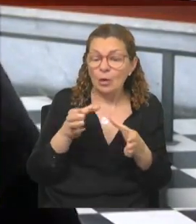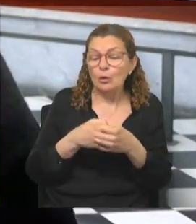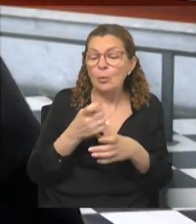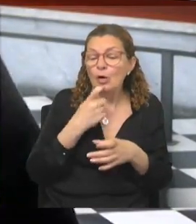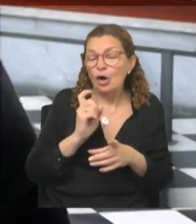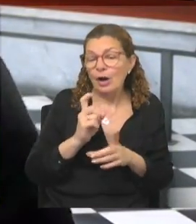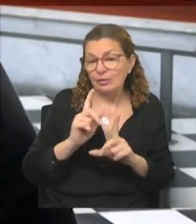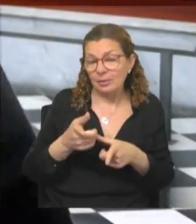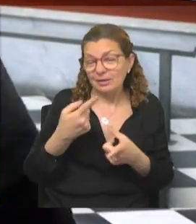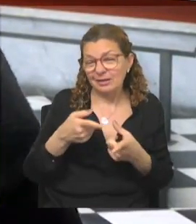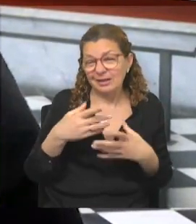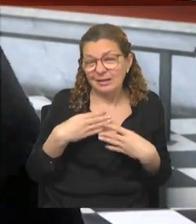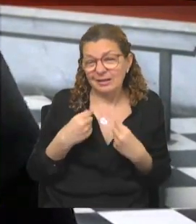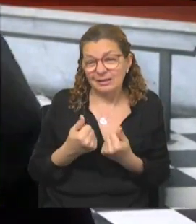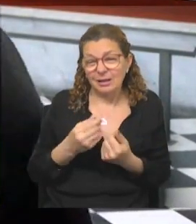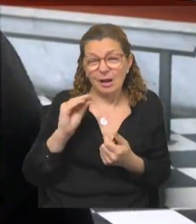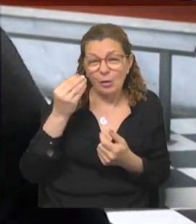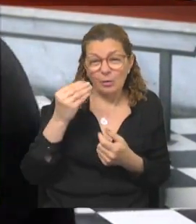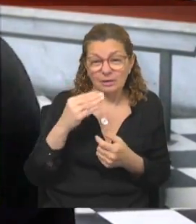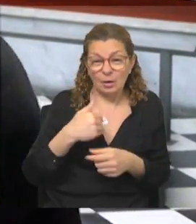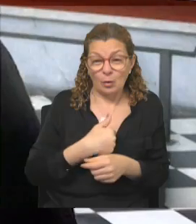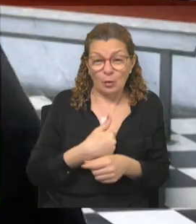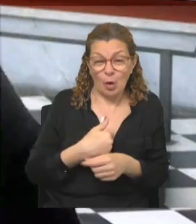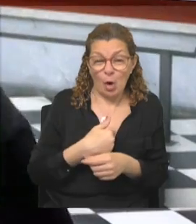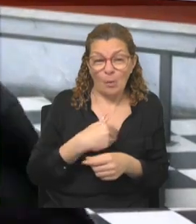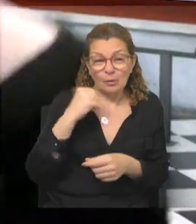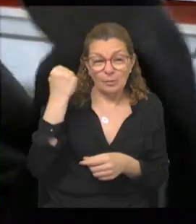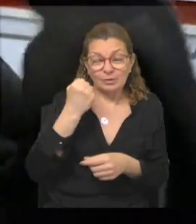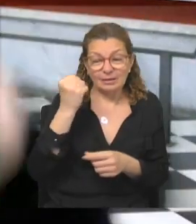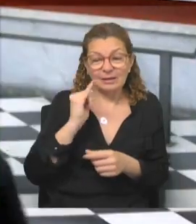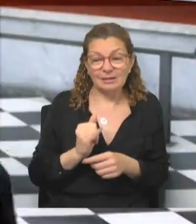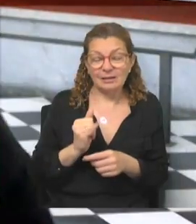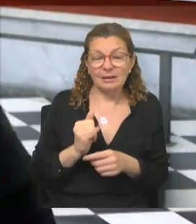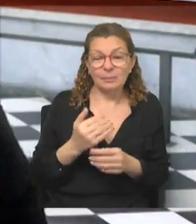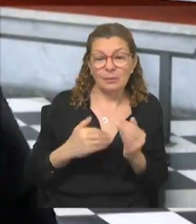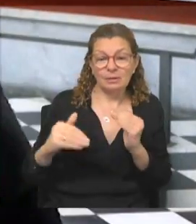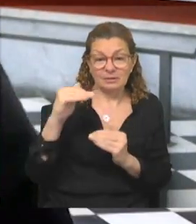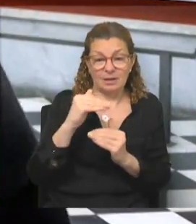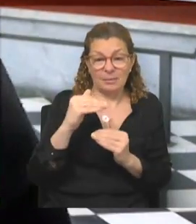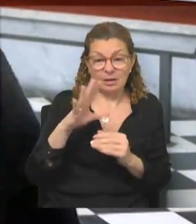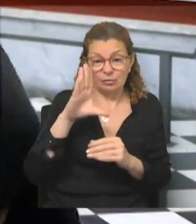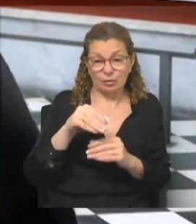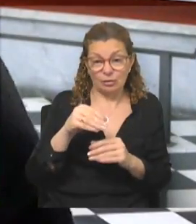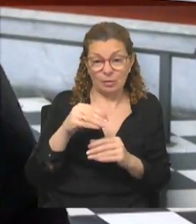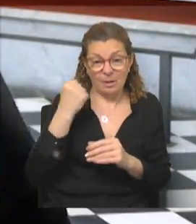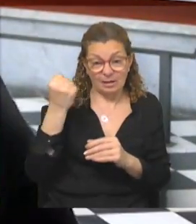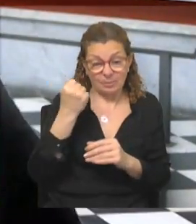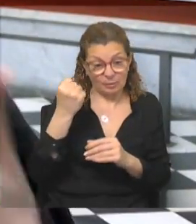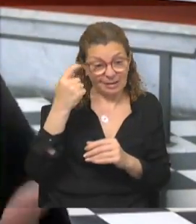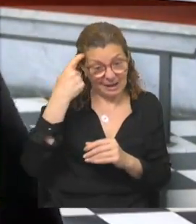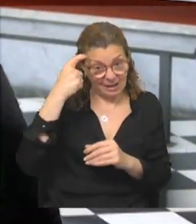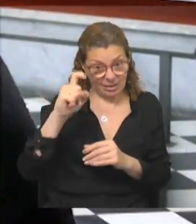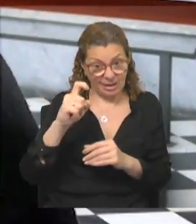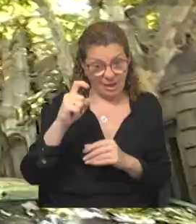Entonces en ese sentido Yo creo que la juventud ha tenido un rol muy importante en que por encima de todas las cosas pesen las ideas